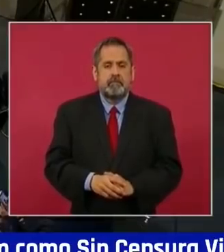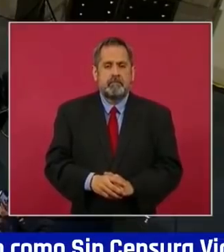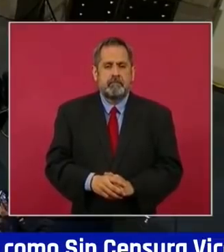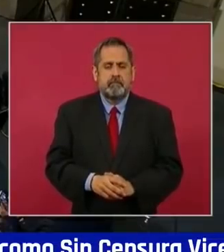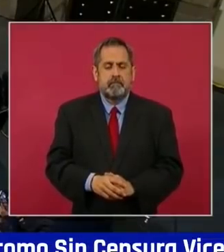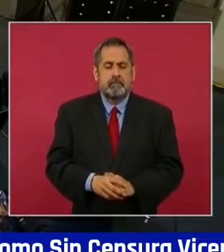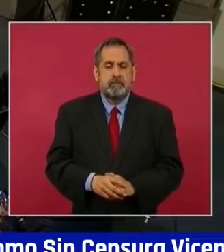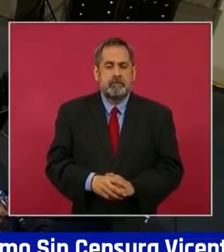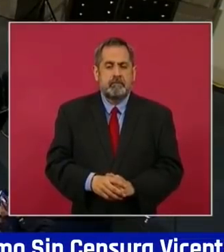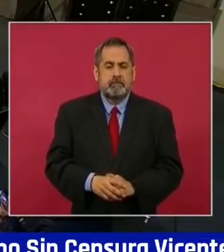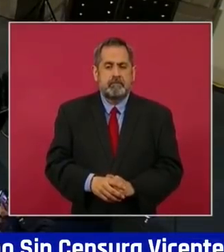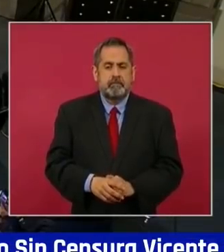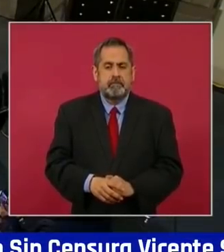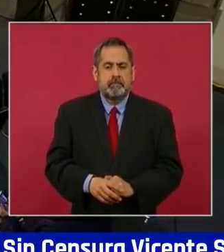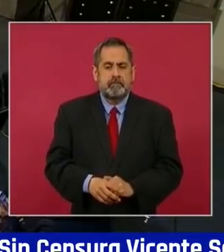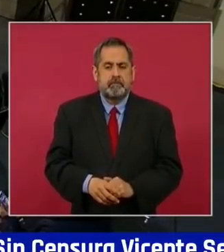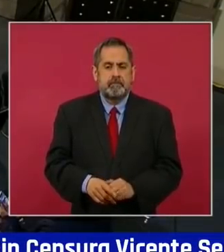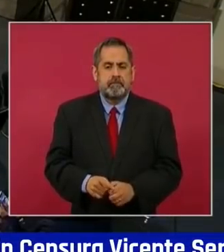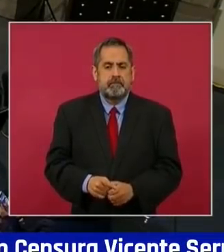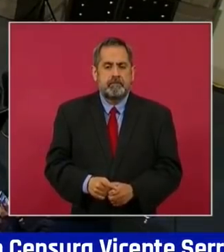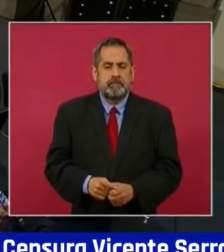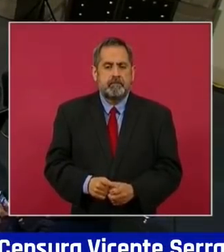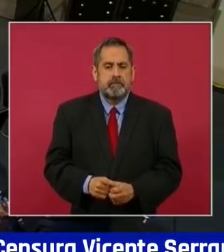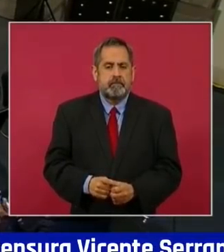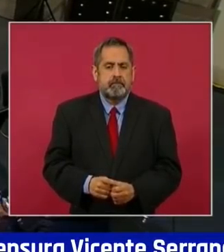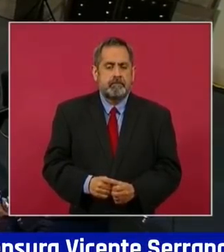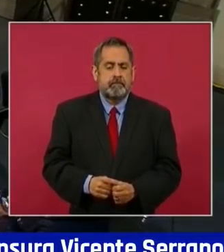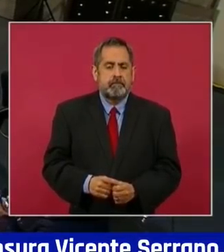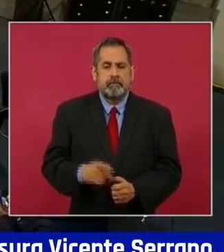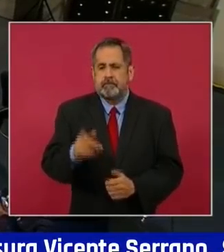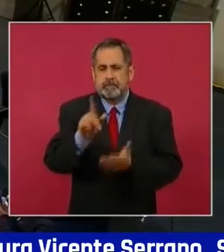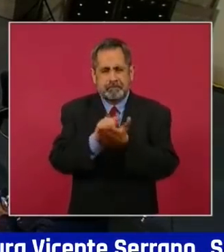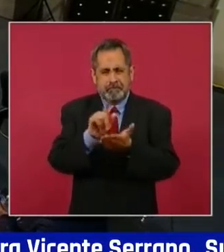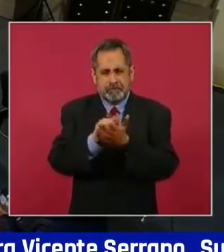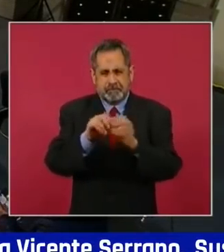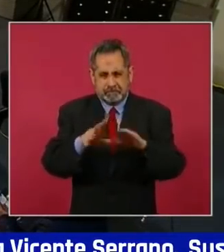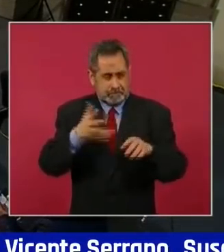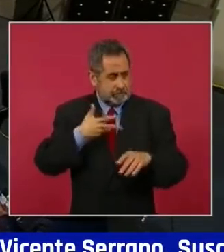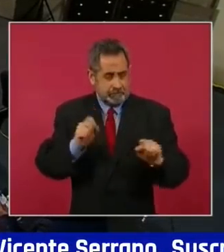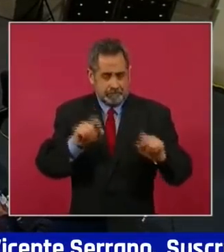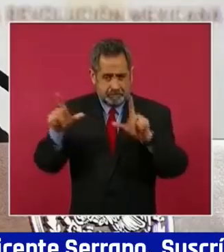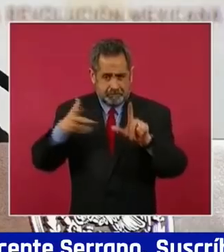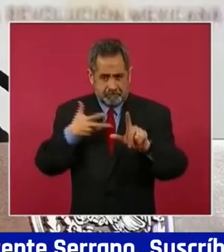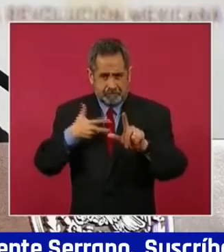Es en el Twitter.